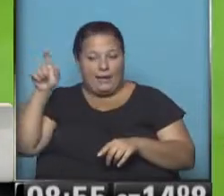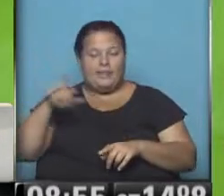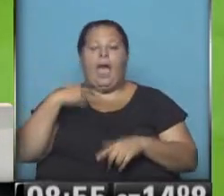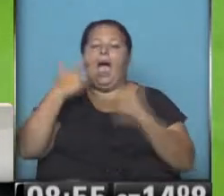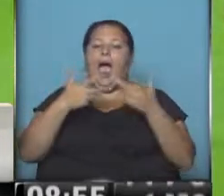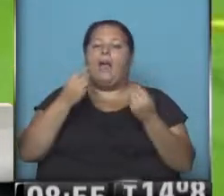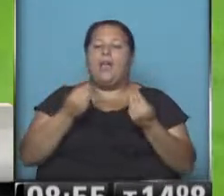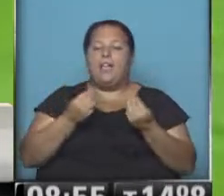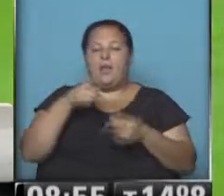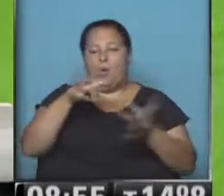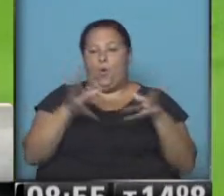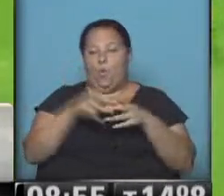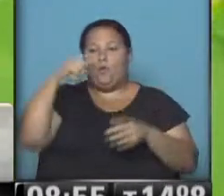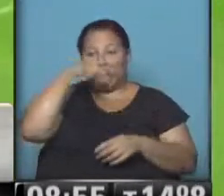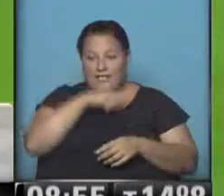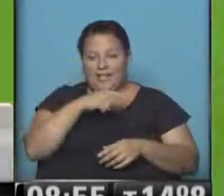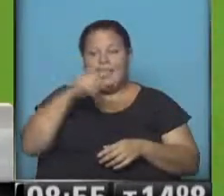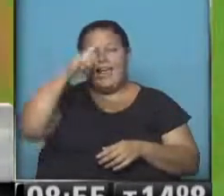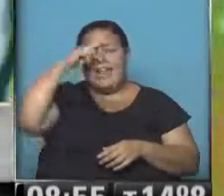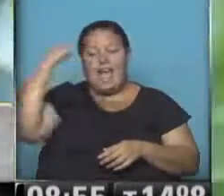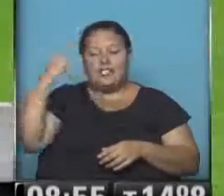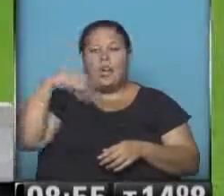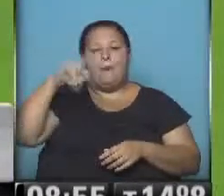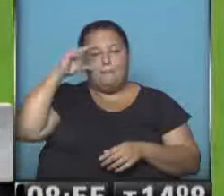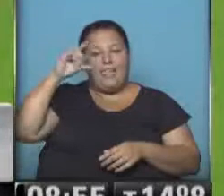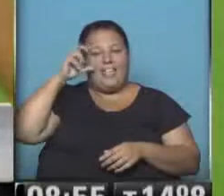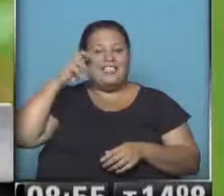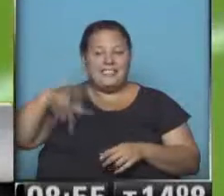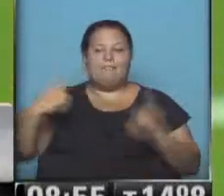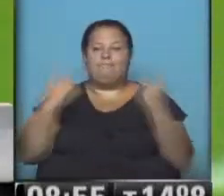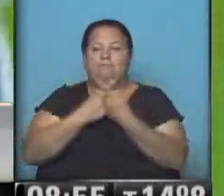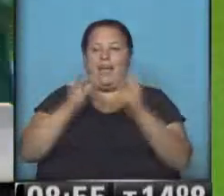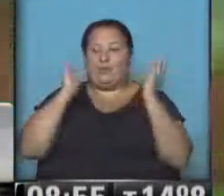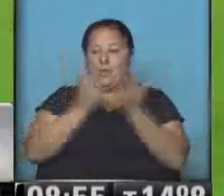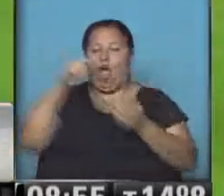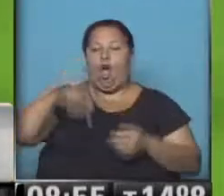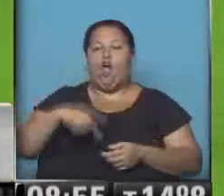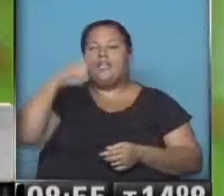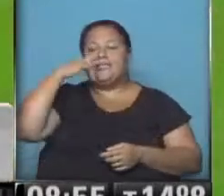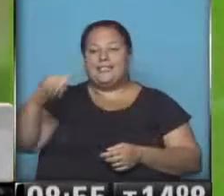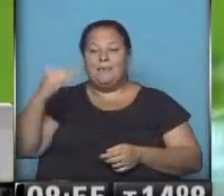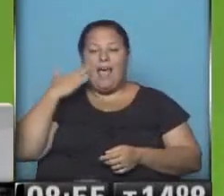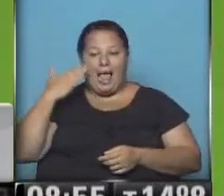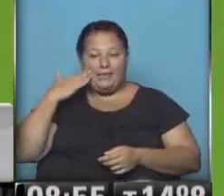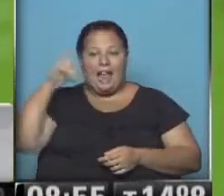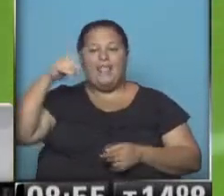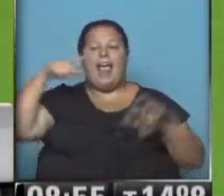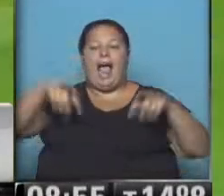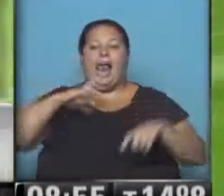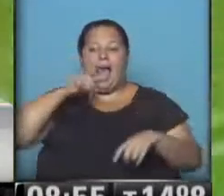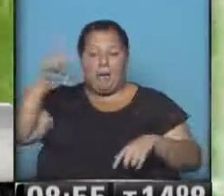hablamos justamente de este grupo 7 atlético nacional de medellín el rival del pincha hoy 1930 en el ciudad de la plata